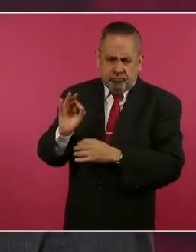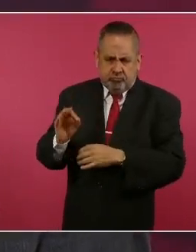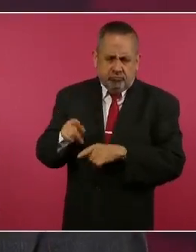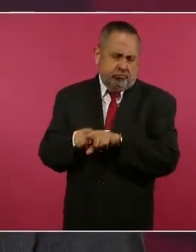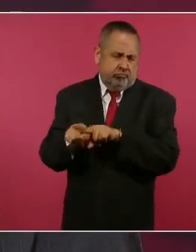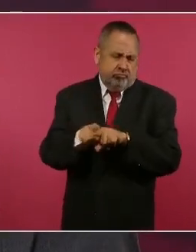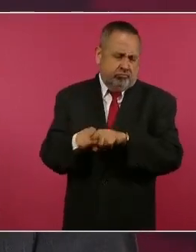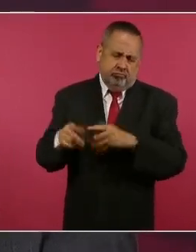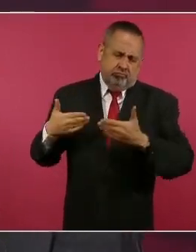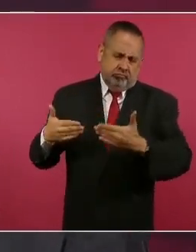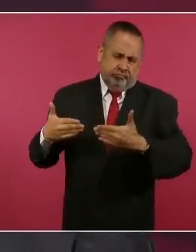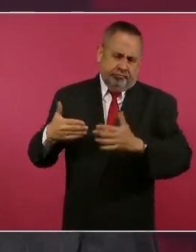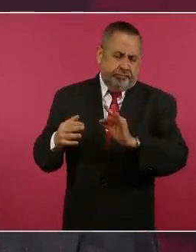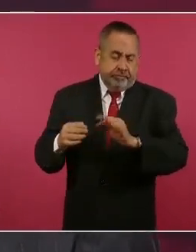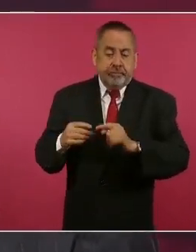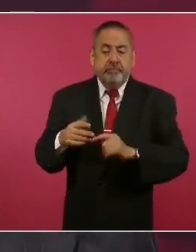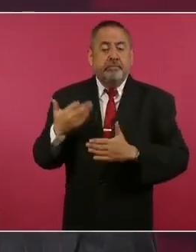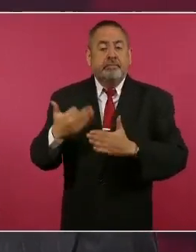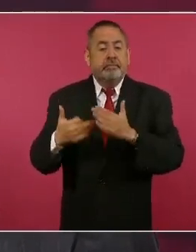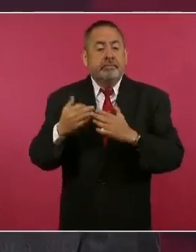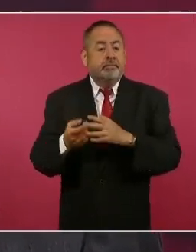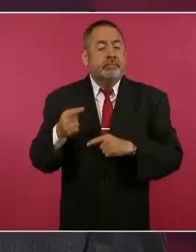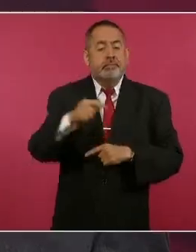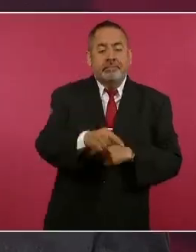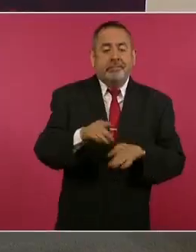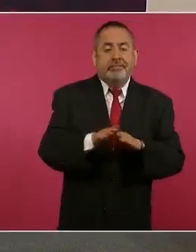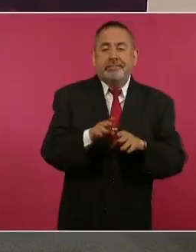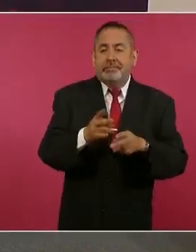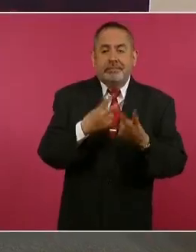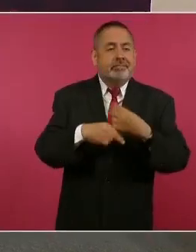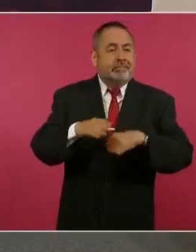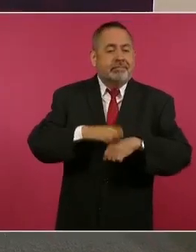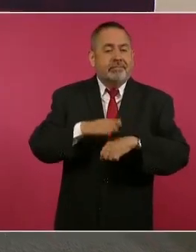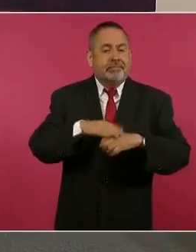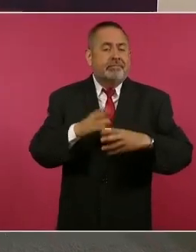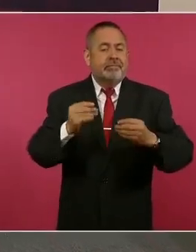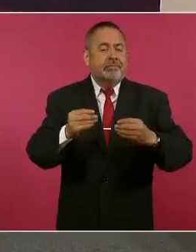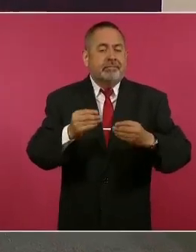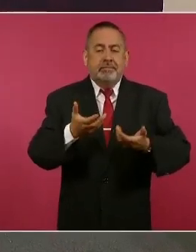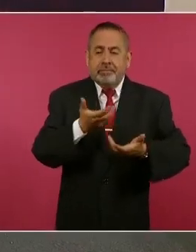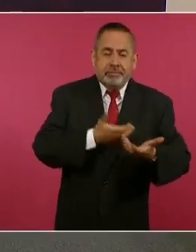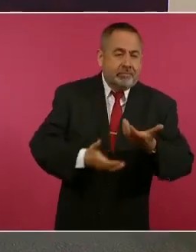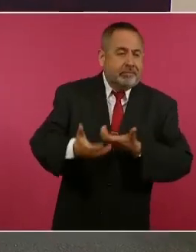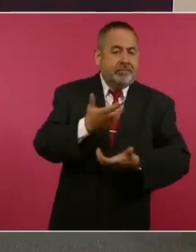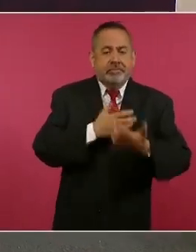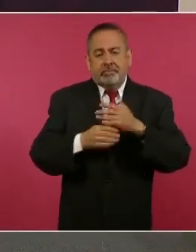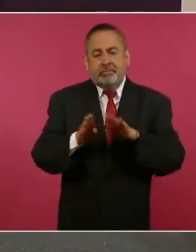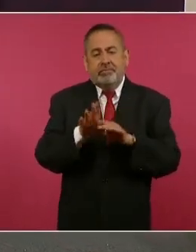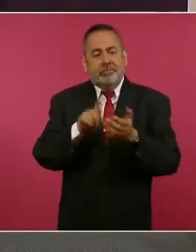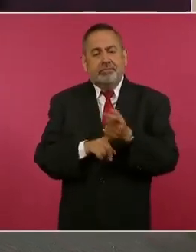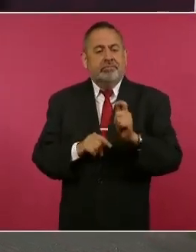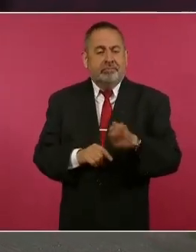hermanos panameños. Pero va a hacer falta porque está creciendo mucho el comercio mercante,